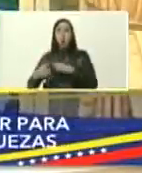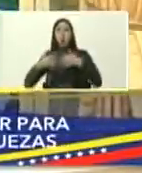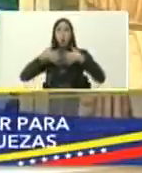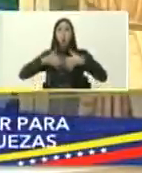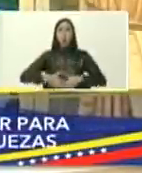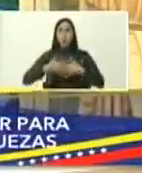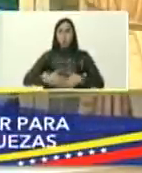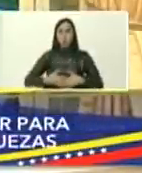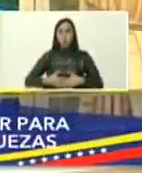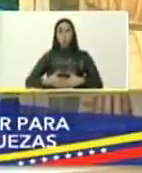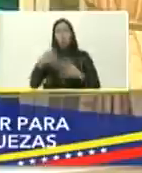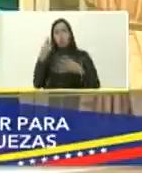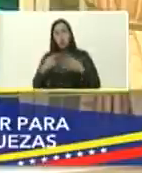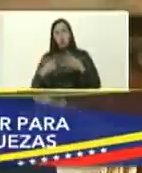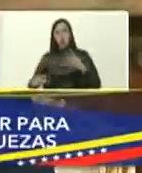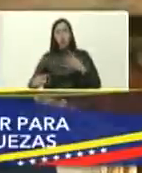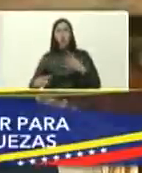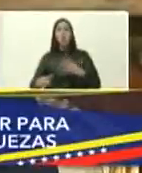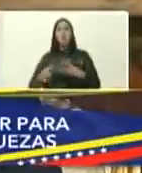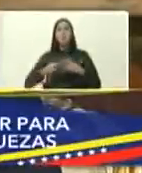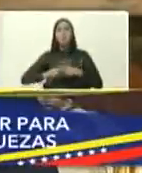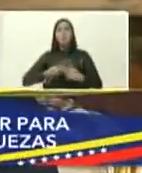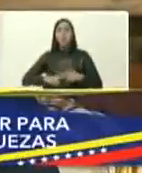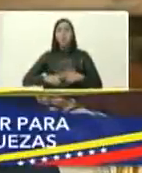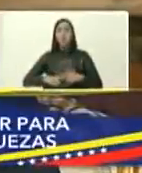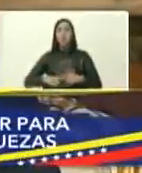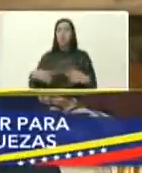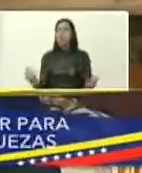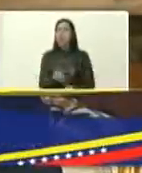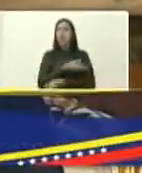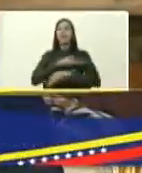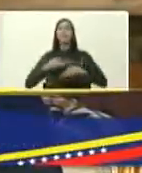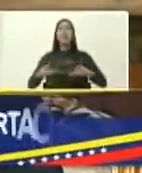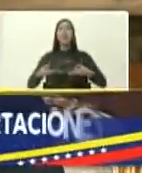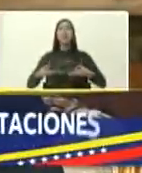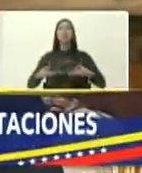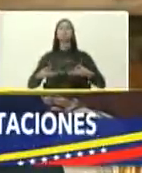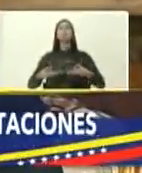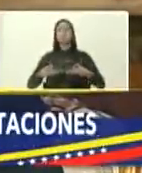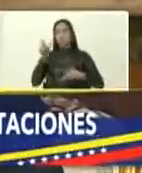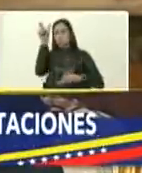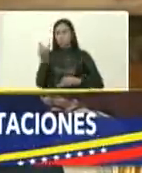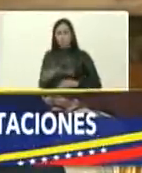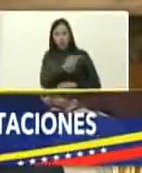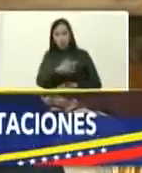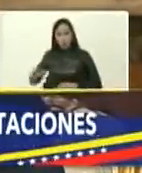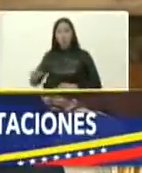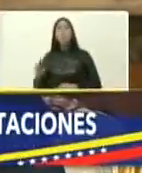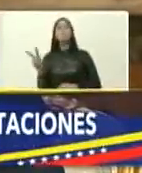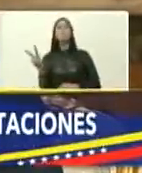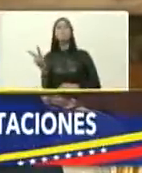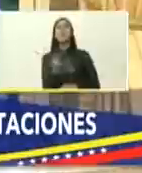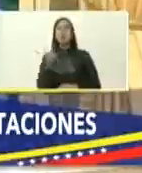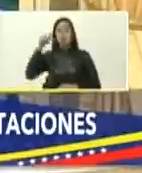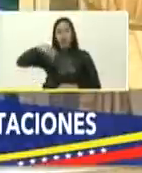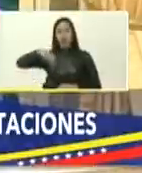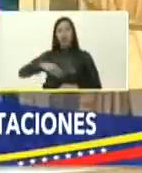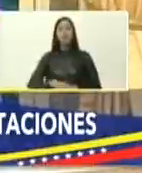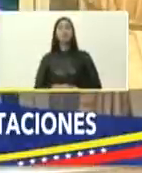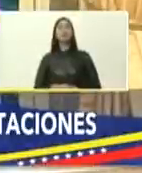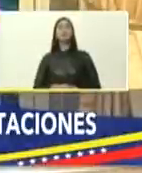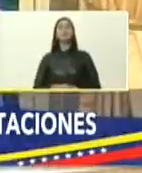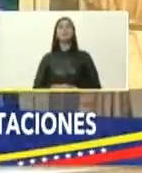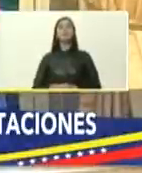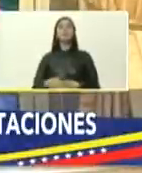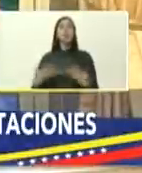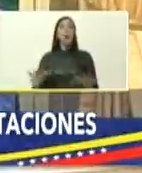Industrias Metalmecánicas. Excelente. Venezolanos que apuestan